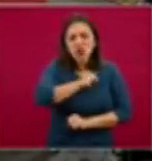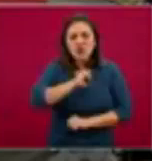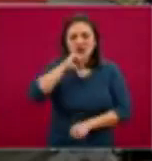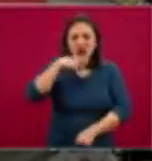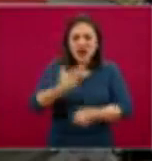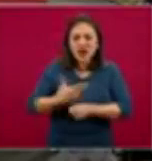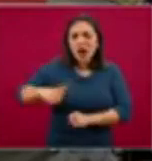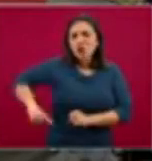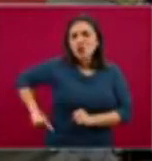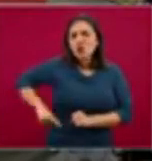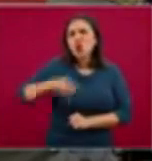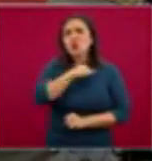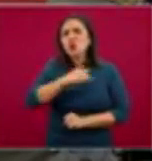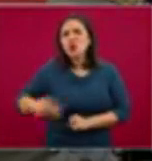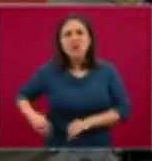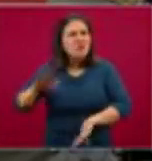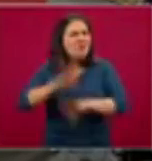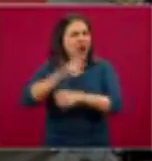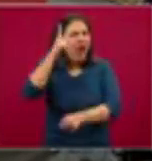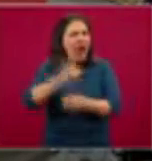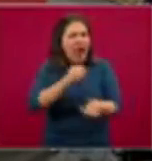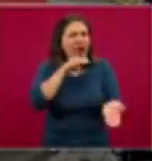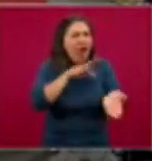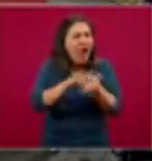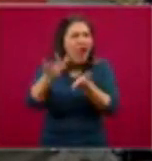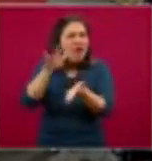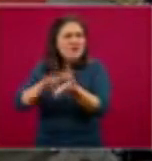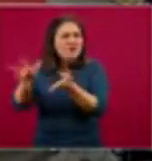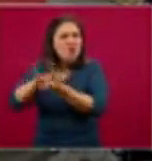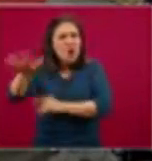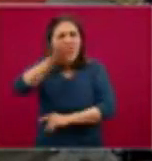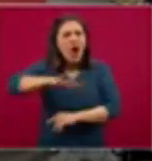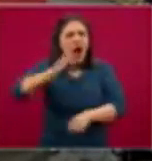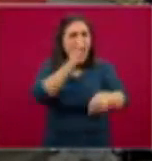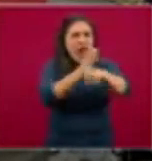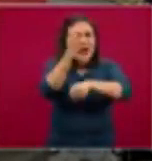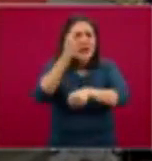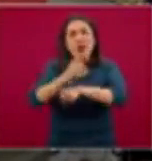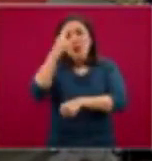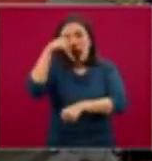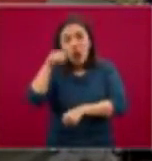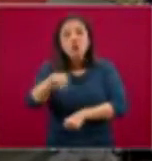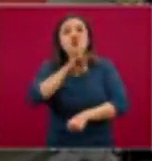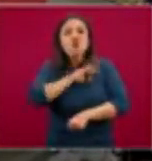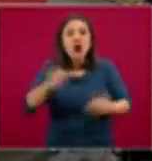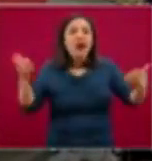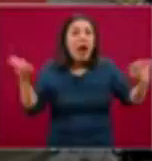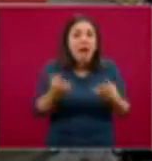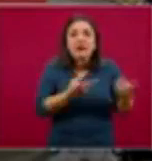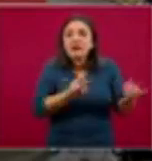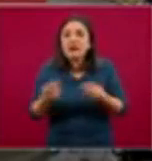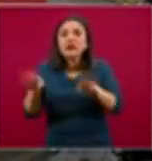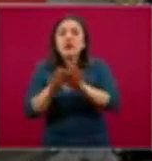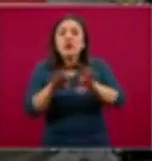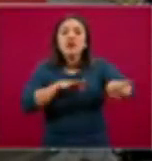municipales que dan mucho apoyo a los estados para poder operar las actividades